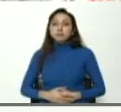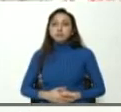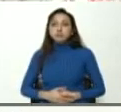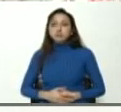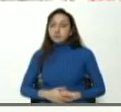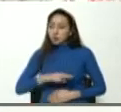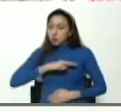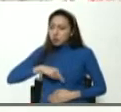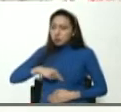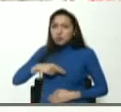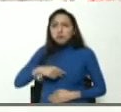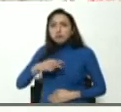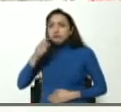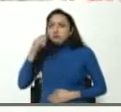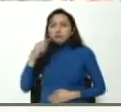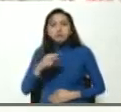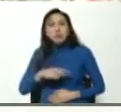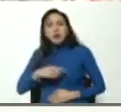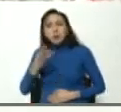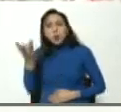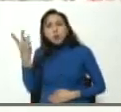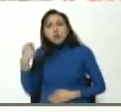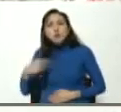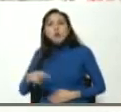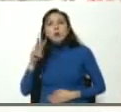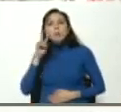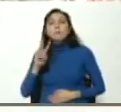y nos pusimos a revisar los números